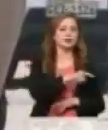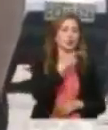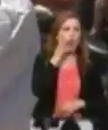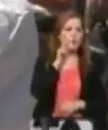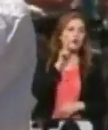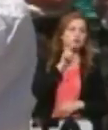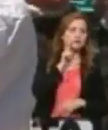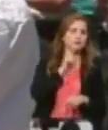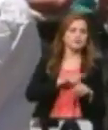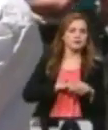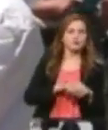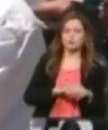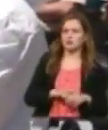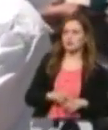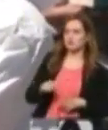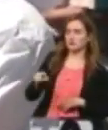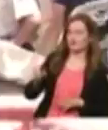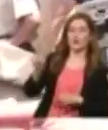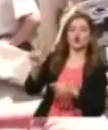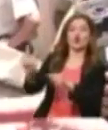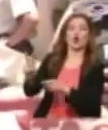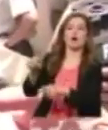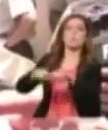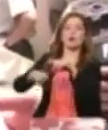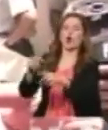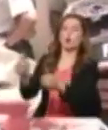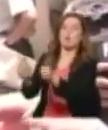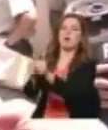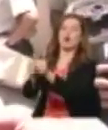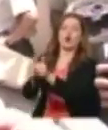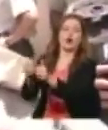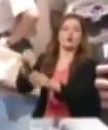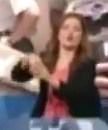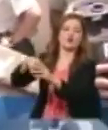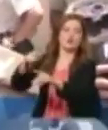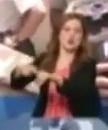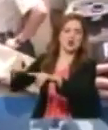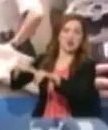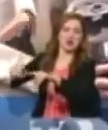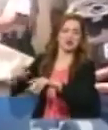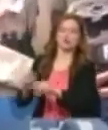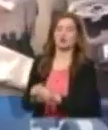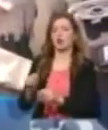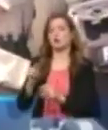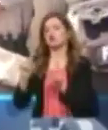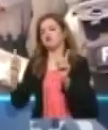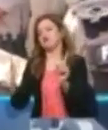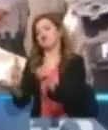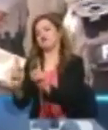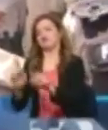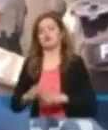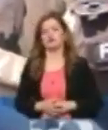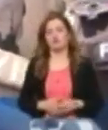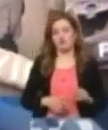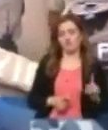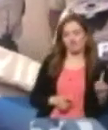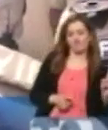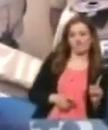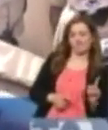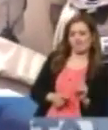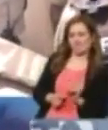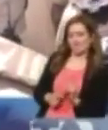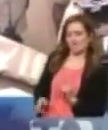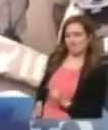hombre dispare a Brian hasta causarle la muerte. El hoyo occiso se encontraba en el interior del mercado en compañía de otro ciudadano, momentos en los cuales ha